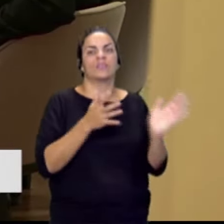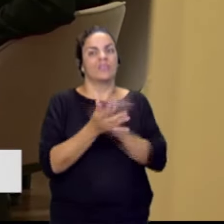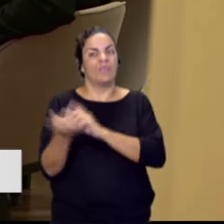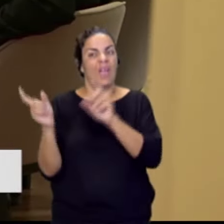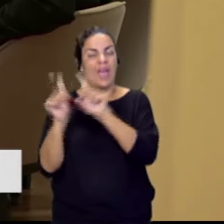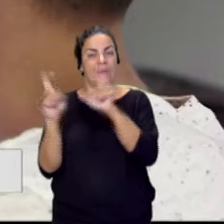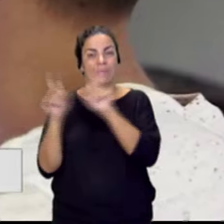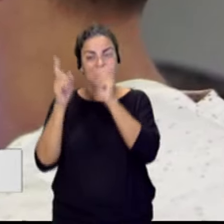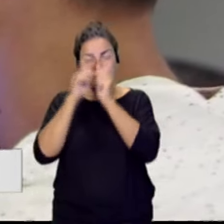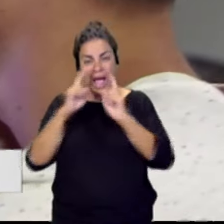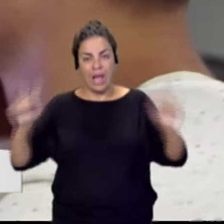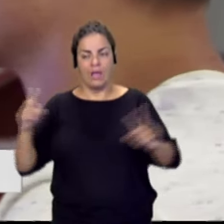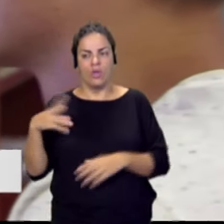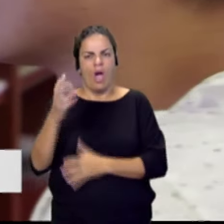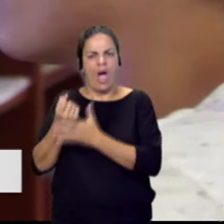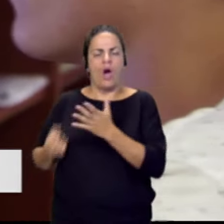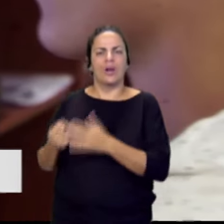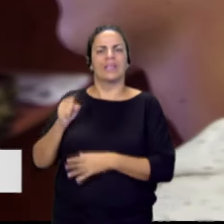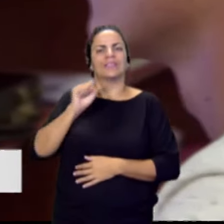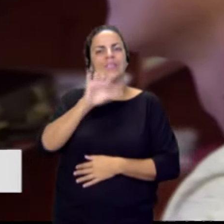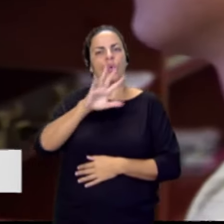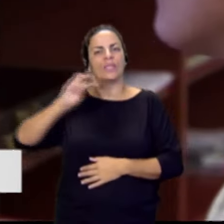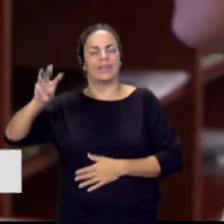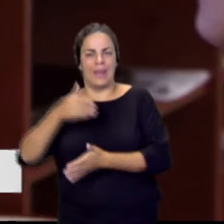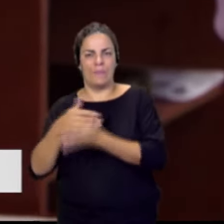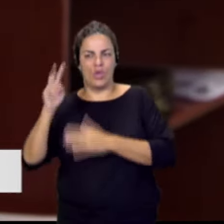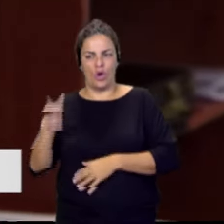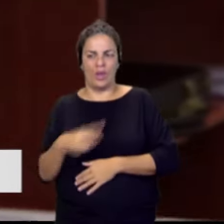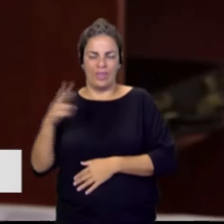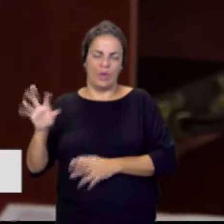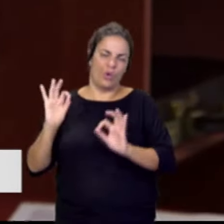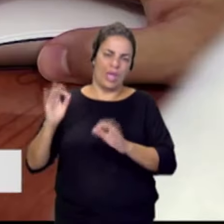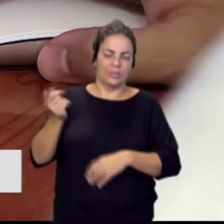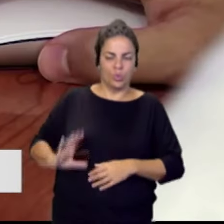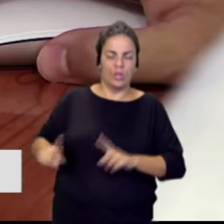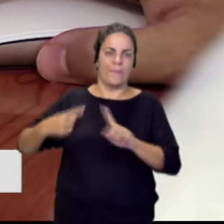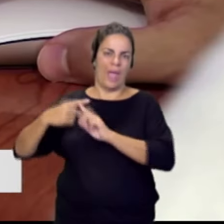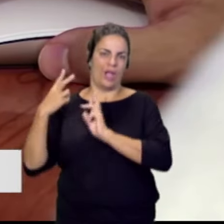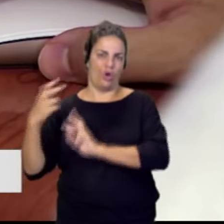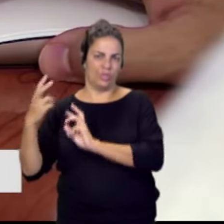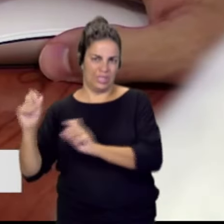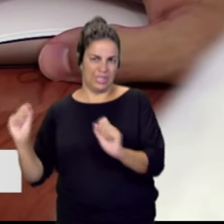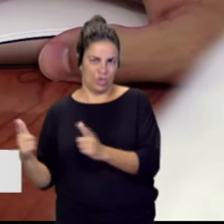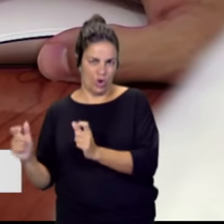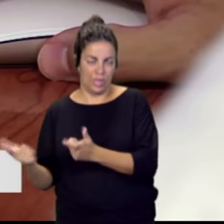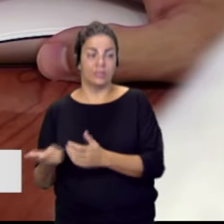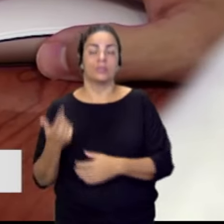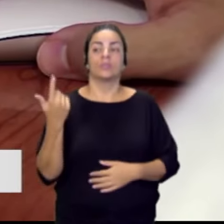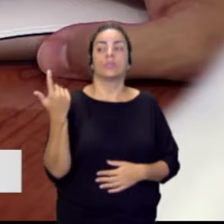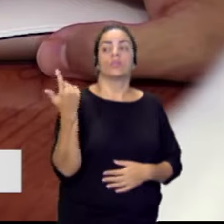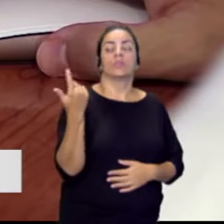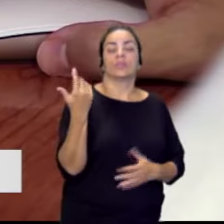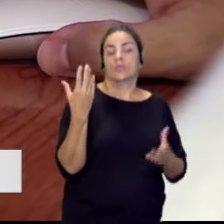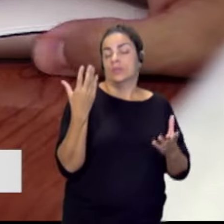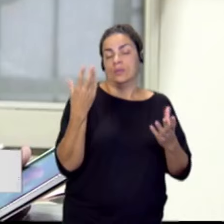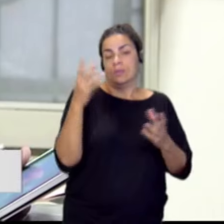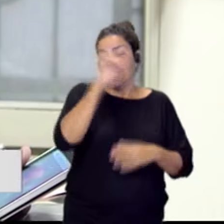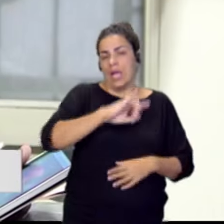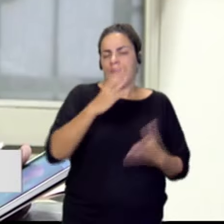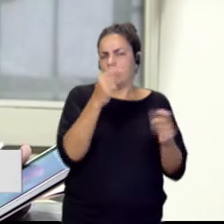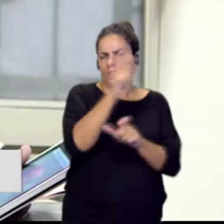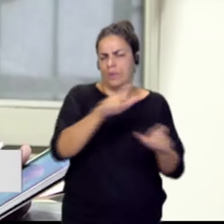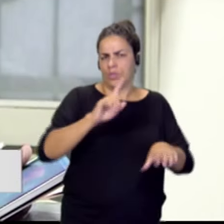millones de euros en salarios y cotizaciones. En Canarias a la semana más de 8.000 personas realizan horas extras que les son retribuidas. La hostelería,